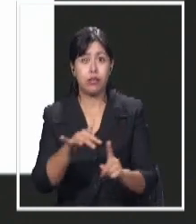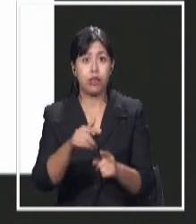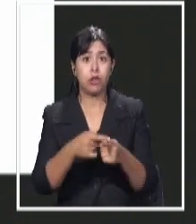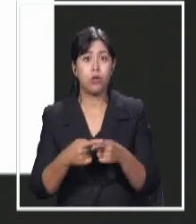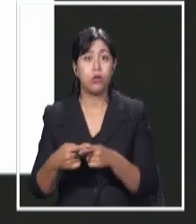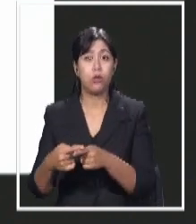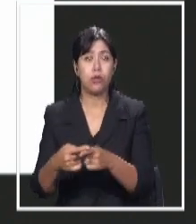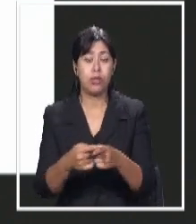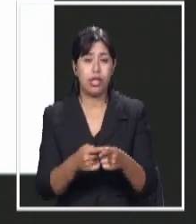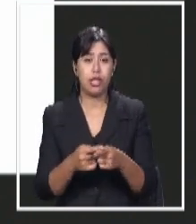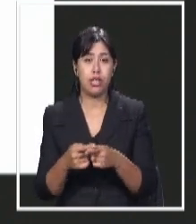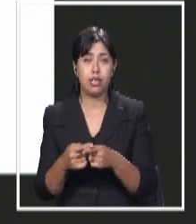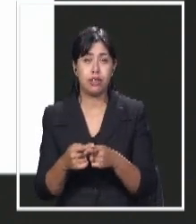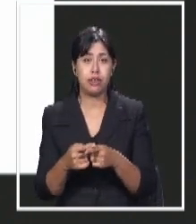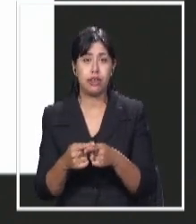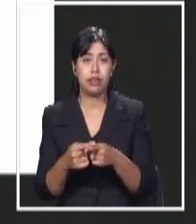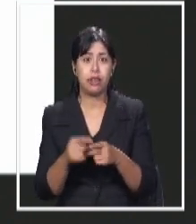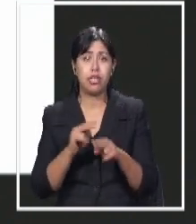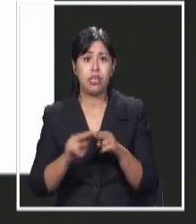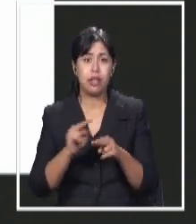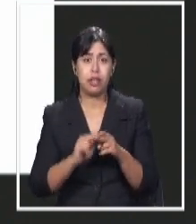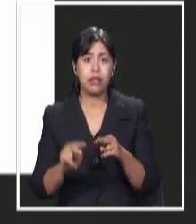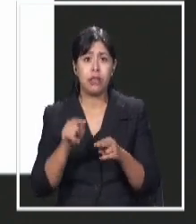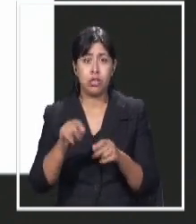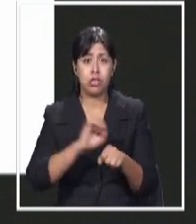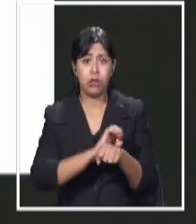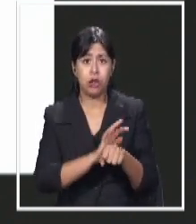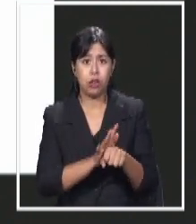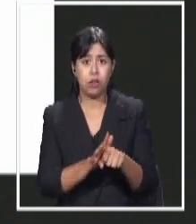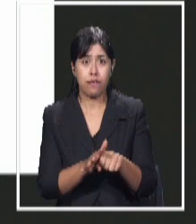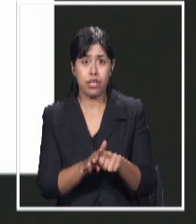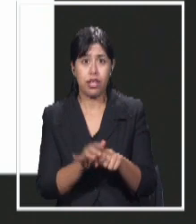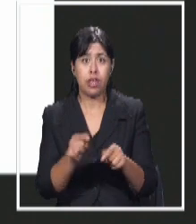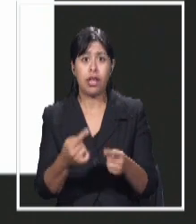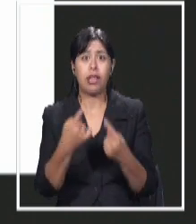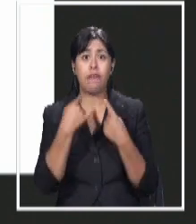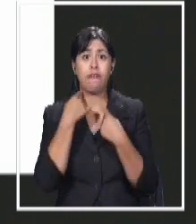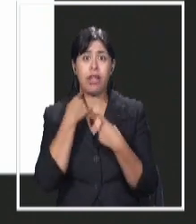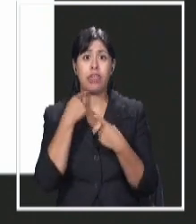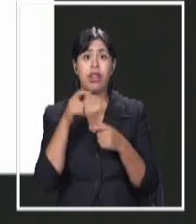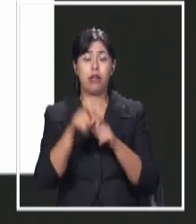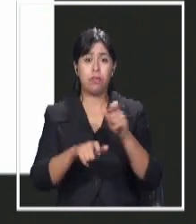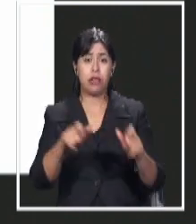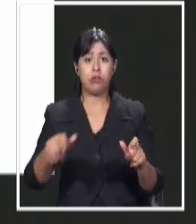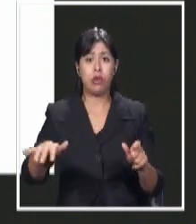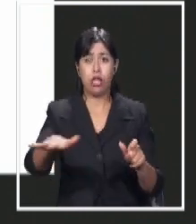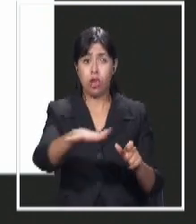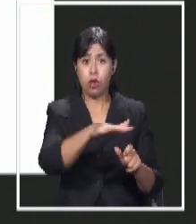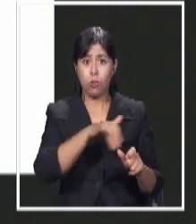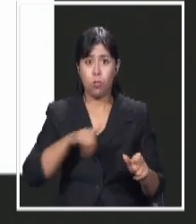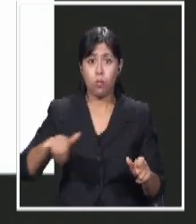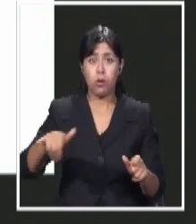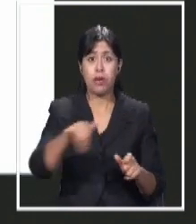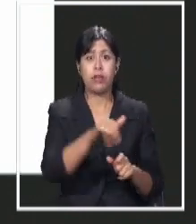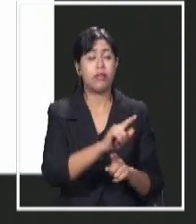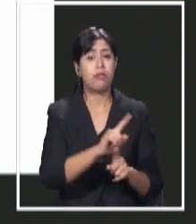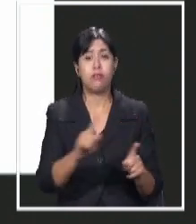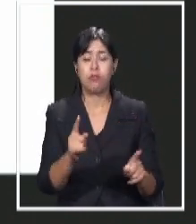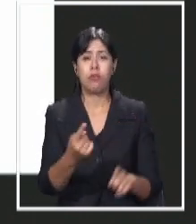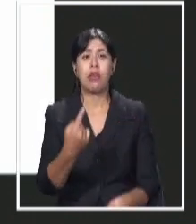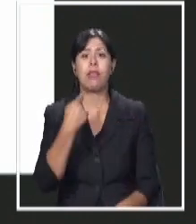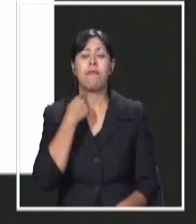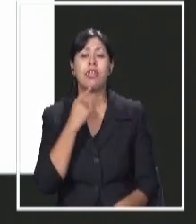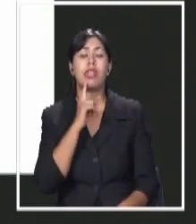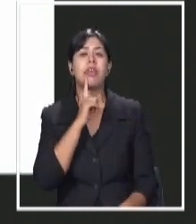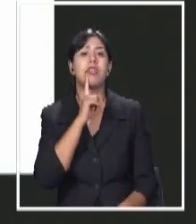sociales que se produjeron durante COVID, no afectaron a las personas de manera igual. Afectaron principalmente a los grupos